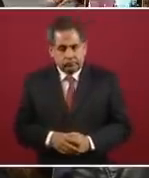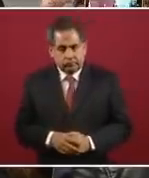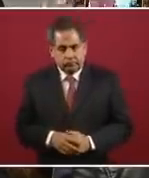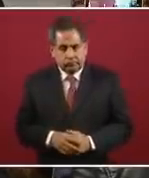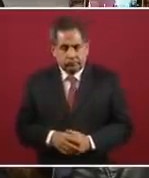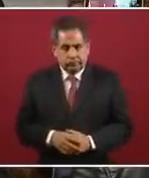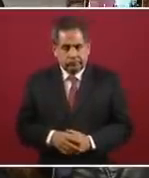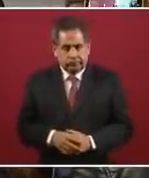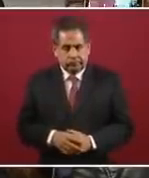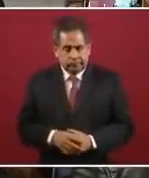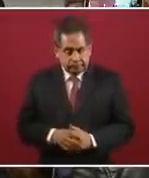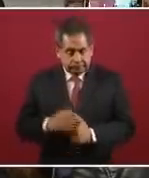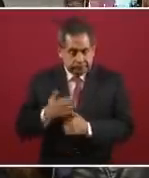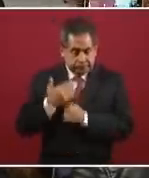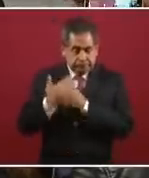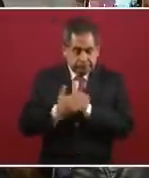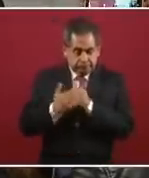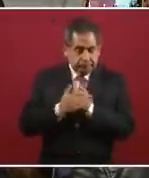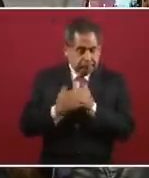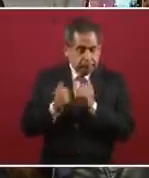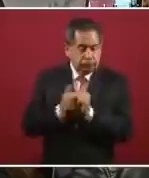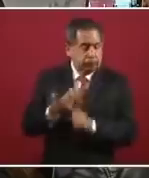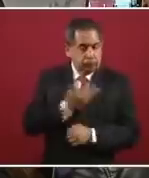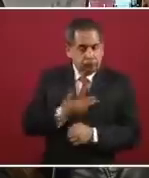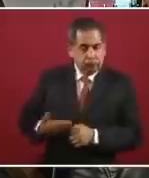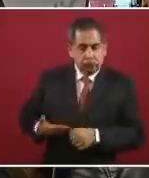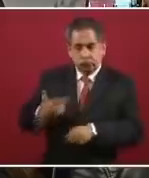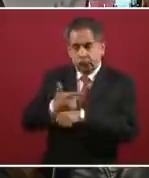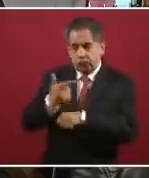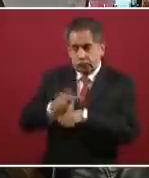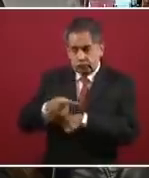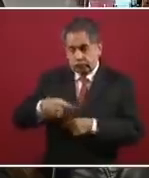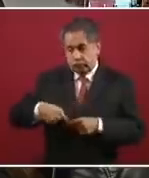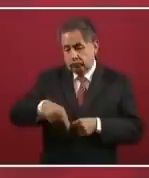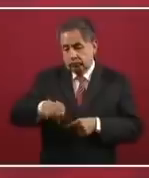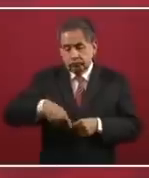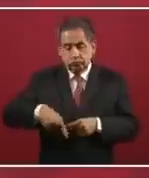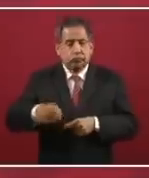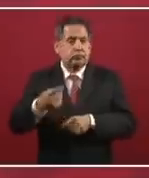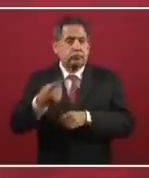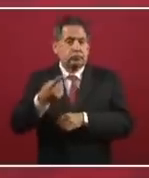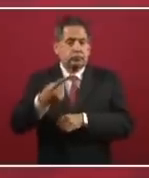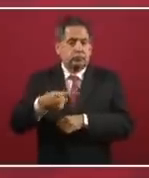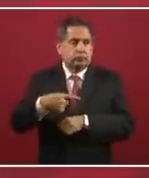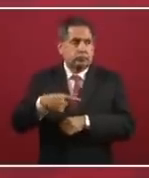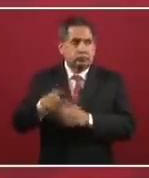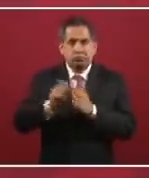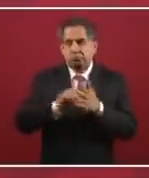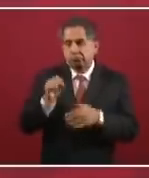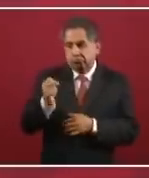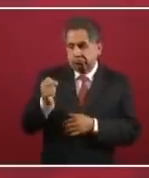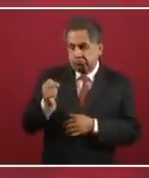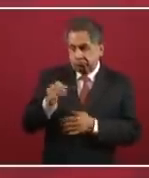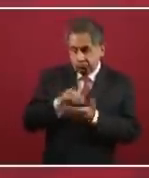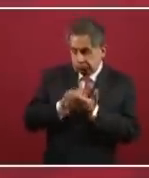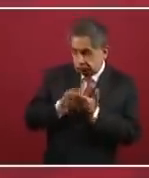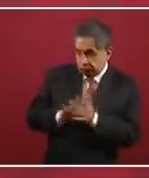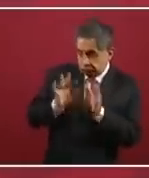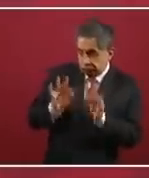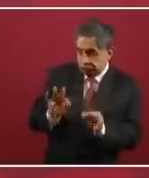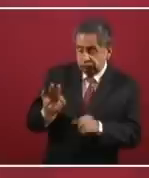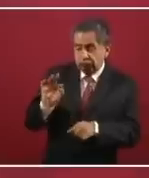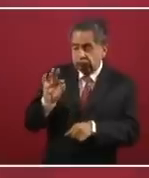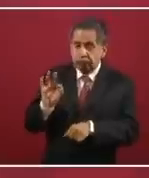Vamos a tener conversación con el presidente de Guatemala en este mes de septiembre. Estamos por confirmar la fecha, lugar y